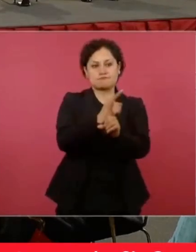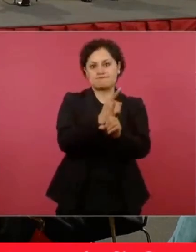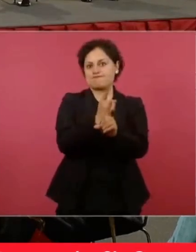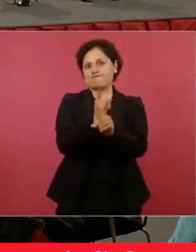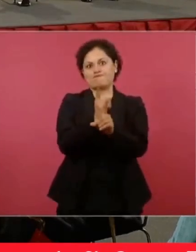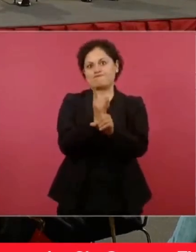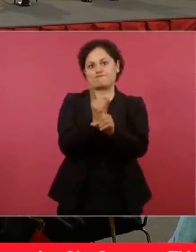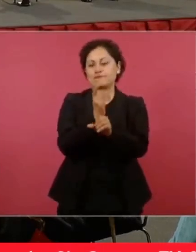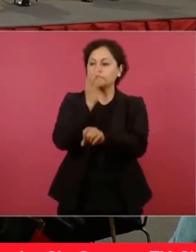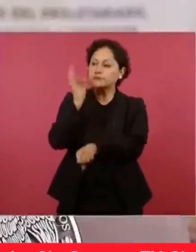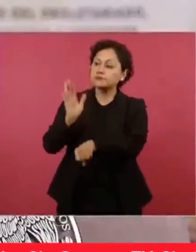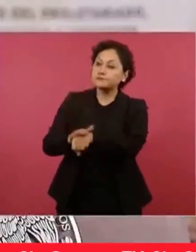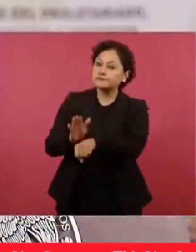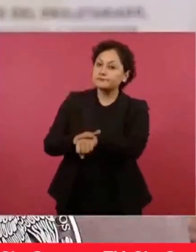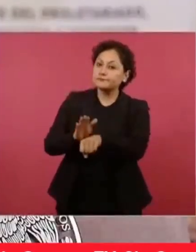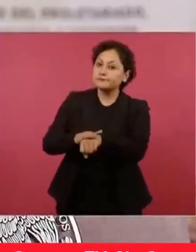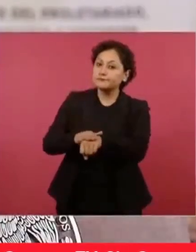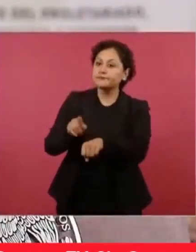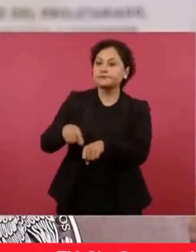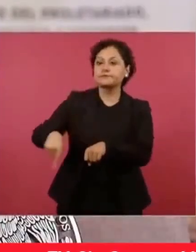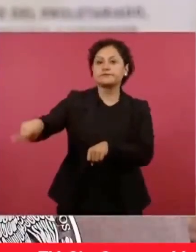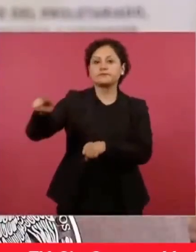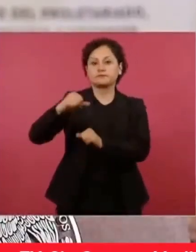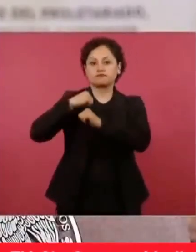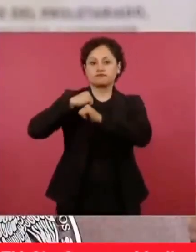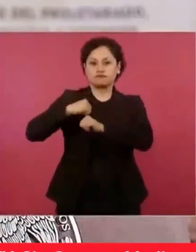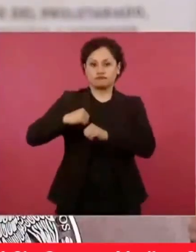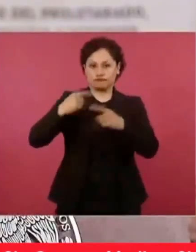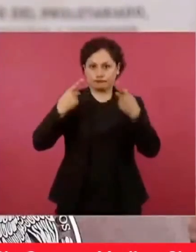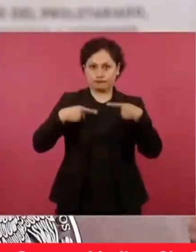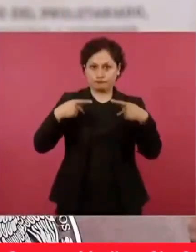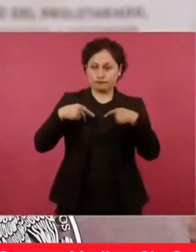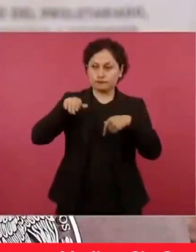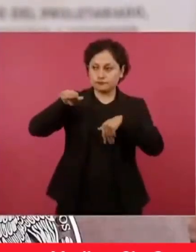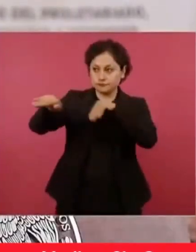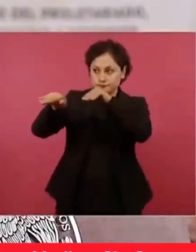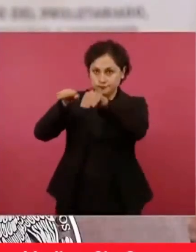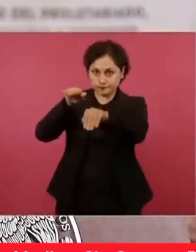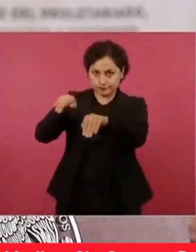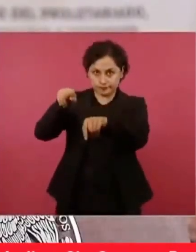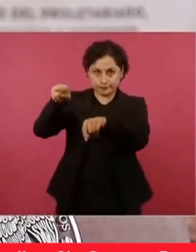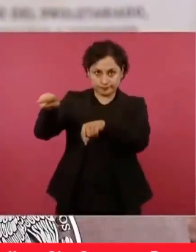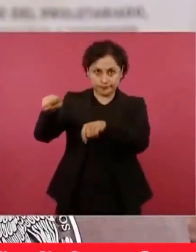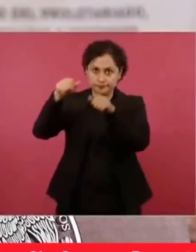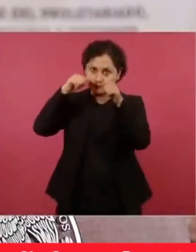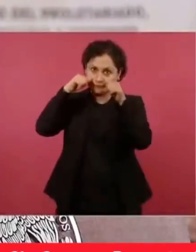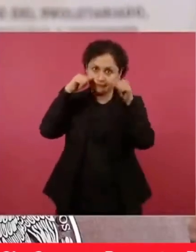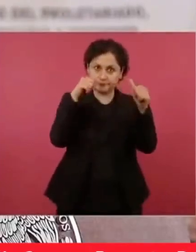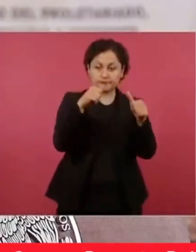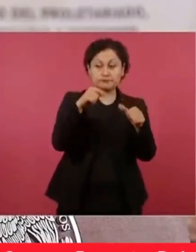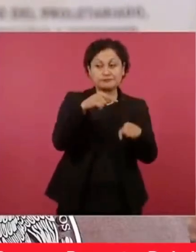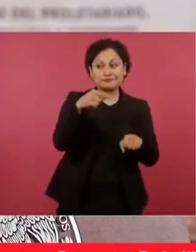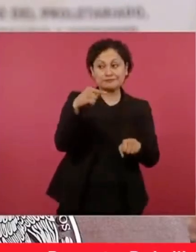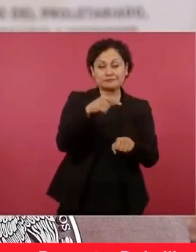decir, avisamos a los agentes encargados, a los integrantes de la industria eléctrica, que teníamos un